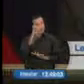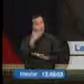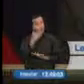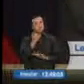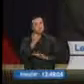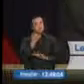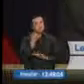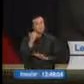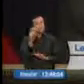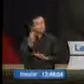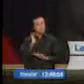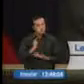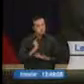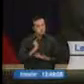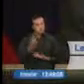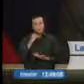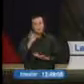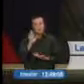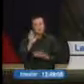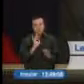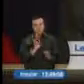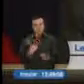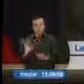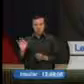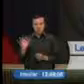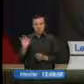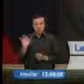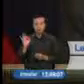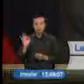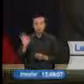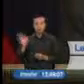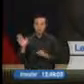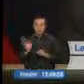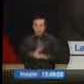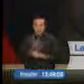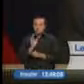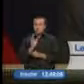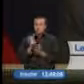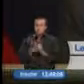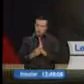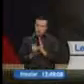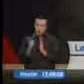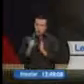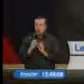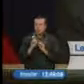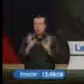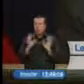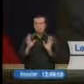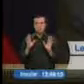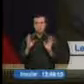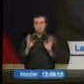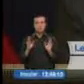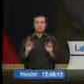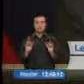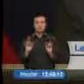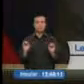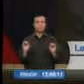un poquito más mesurado el momento de dejar cuentas en mejores condiciones. De a poco,